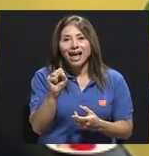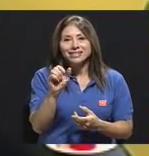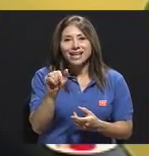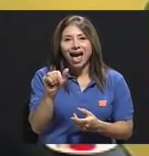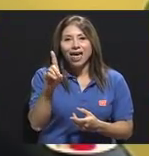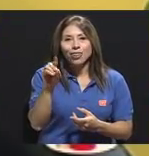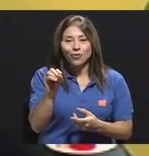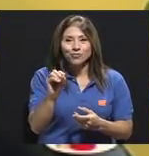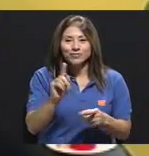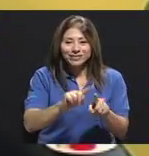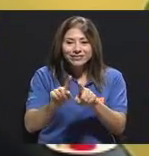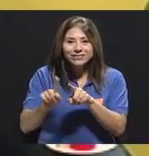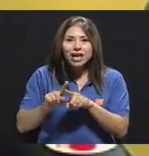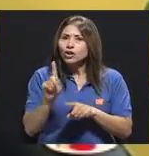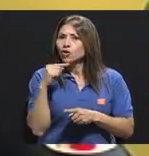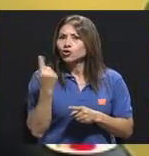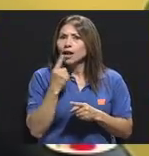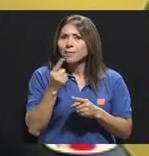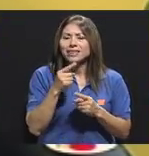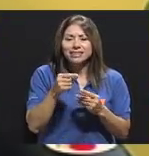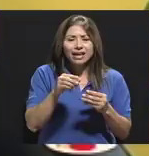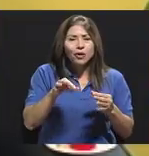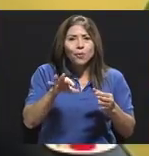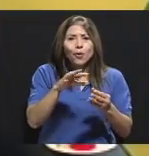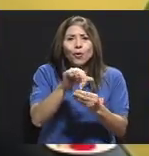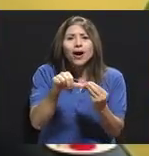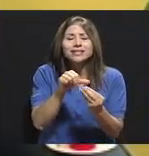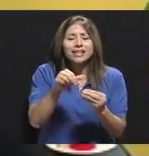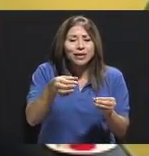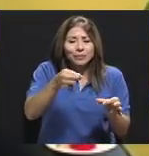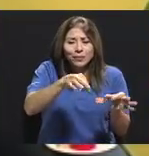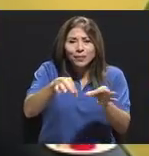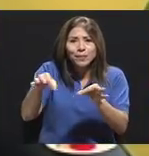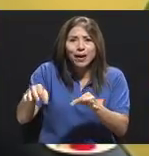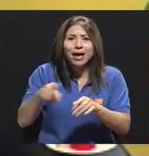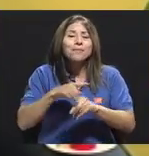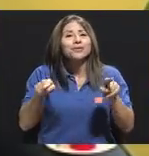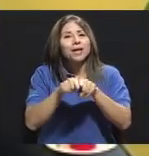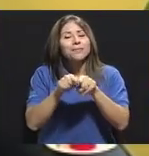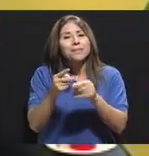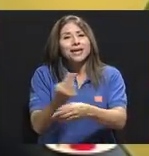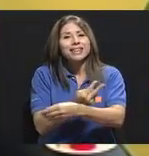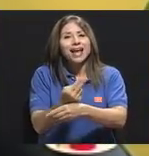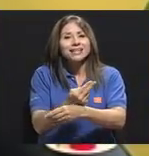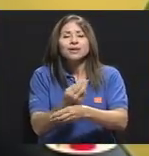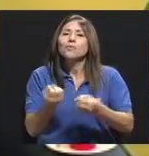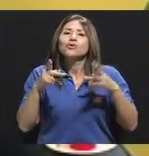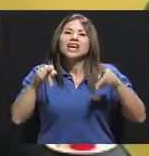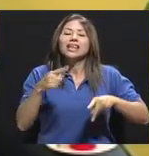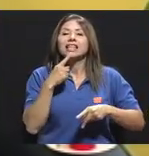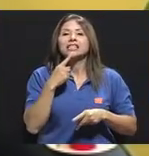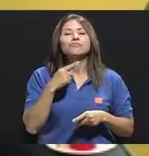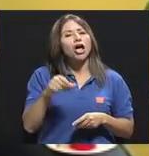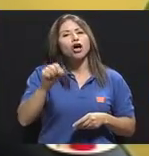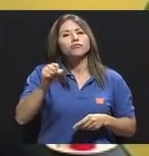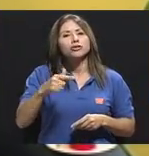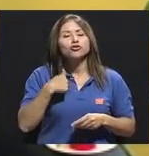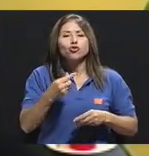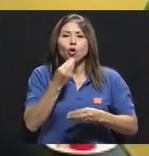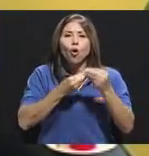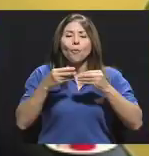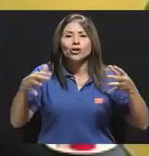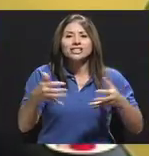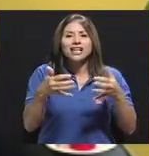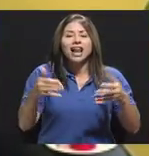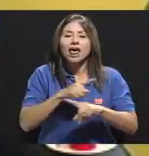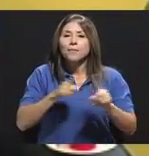fritas verdad que vaya una porción importante de vegetales pero que me a veces me dicen Bueno pero yo me como ensalada pero solo si le echo salsa Ranch Ajá